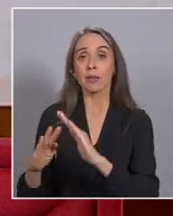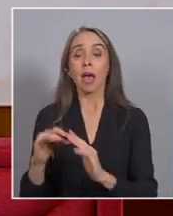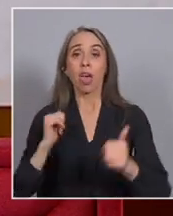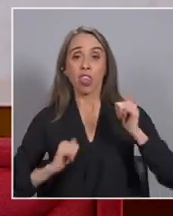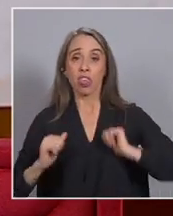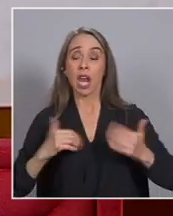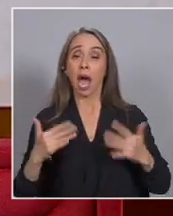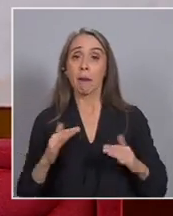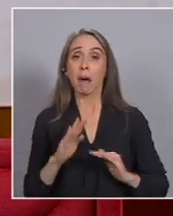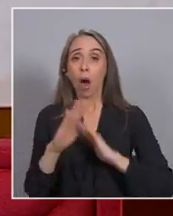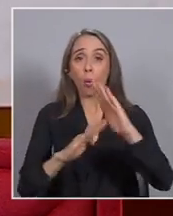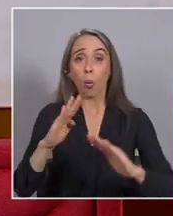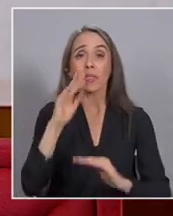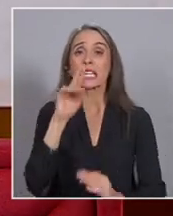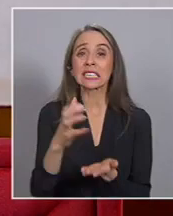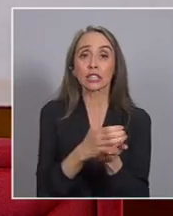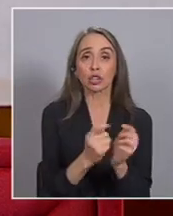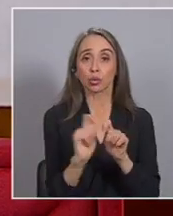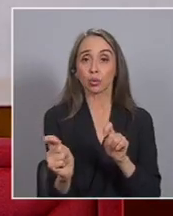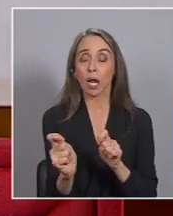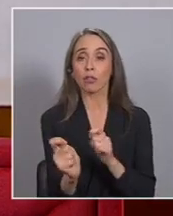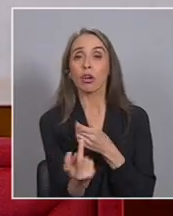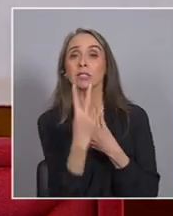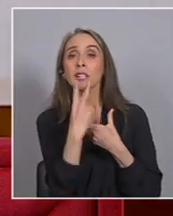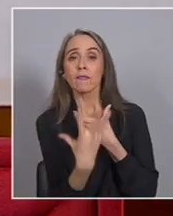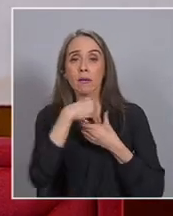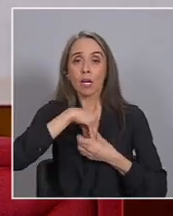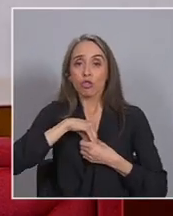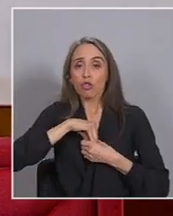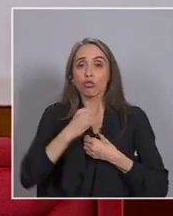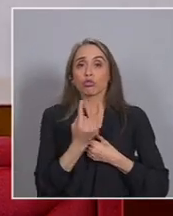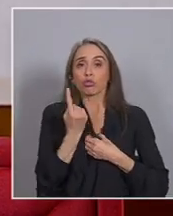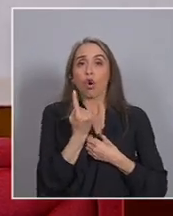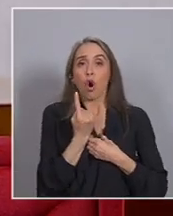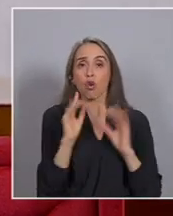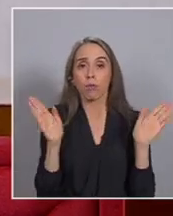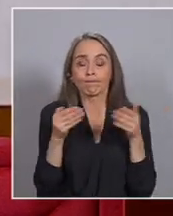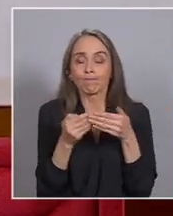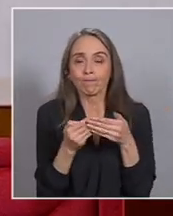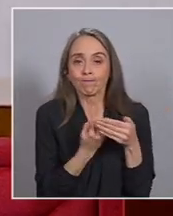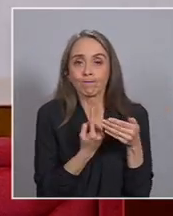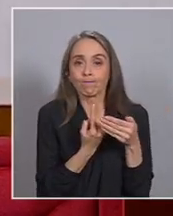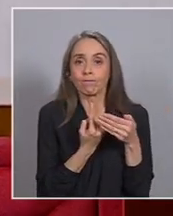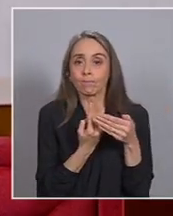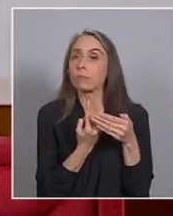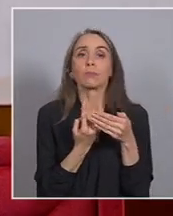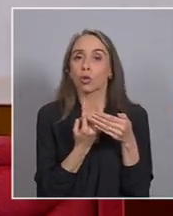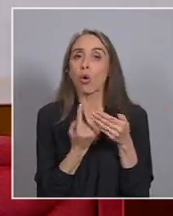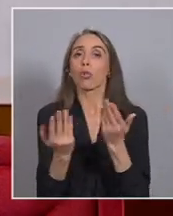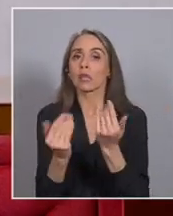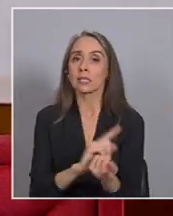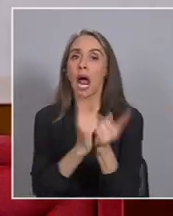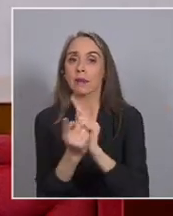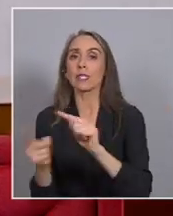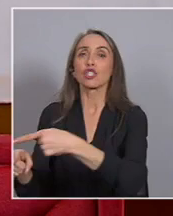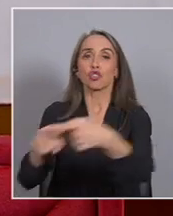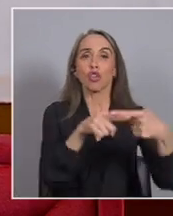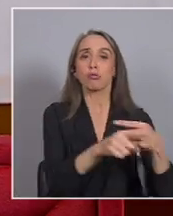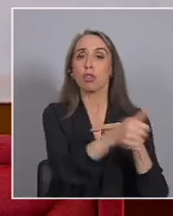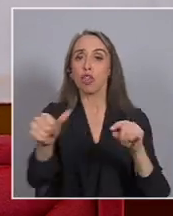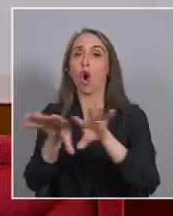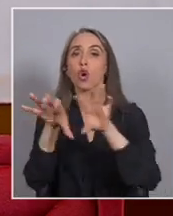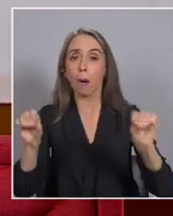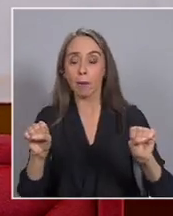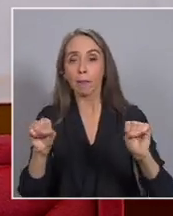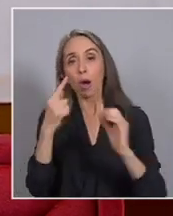del cuidado no remunerado se tiene que vivir puertas adentro. Queremos que sea un compromiso de toda la sociedad. Y para reconocer